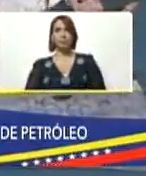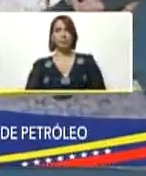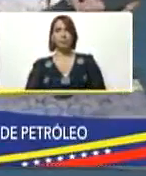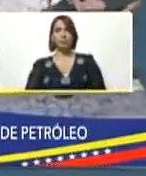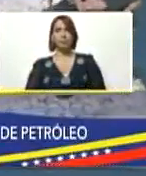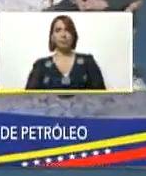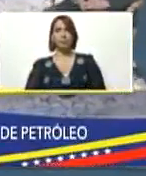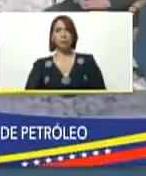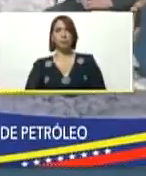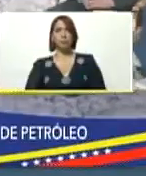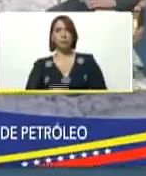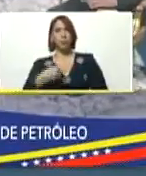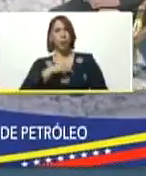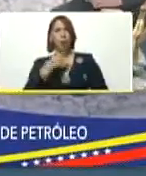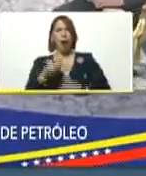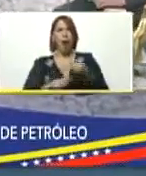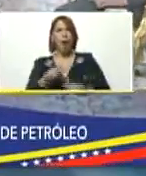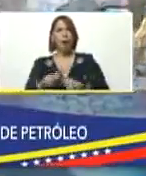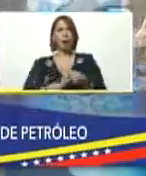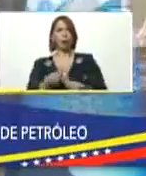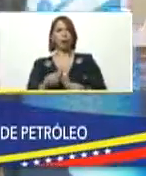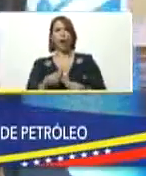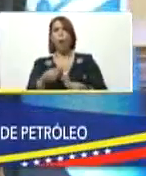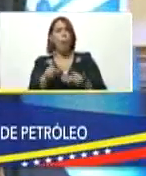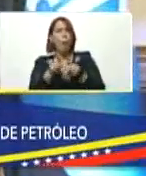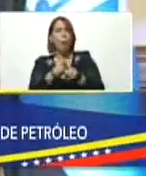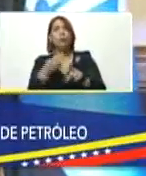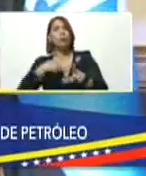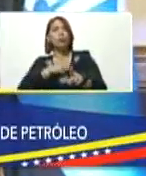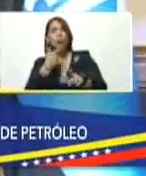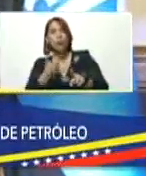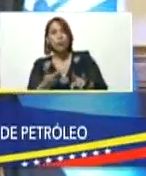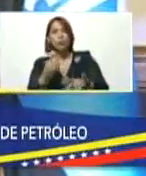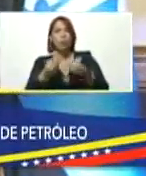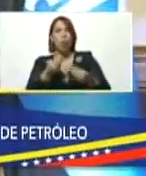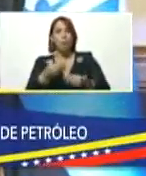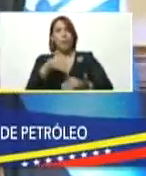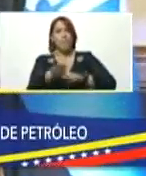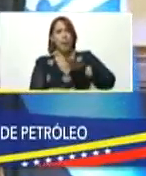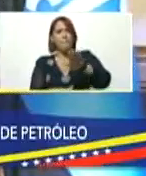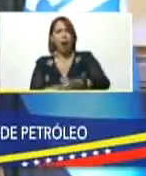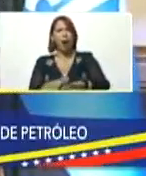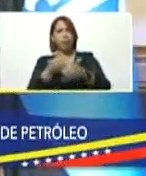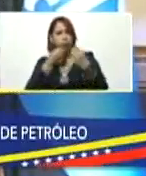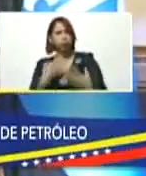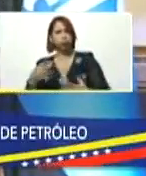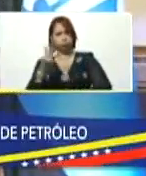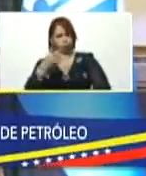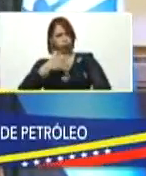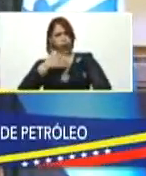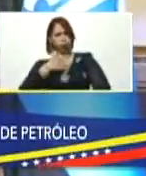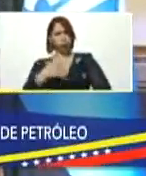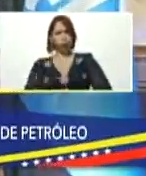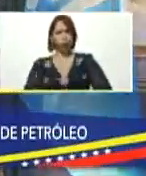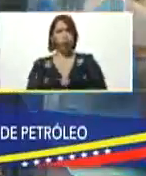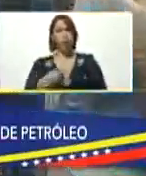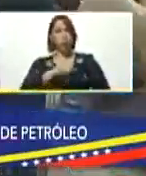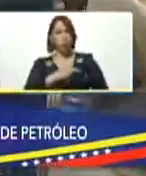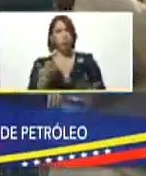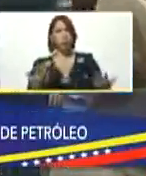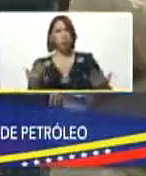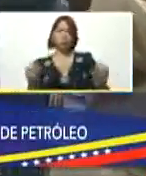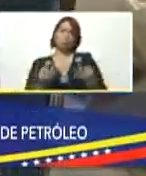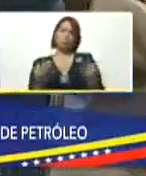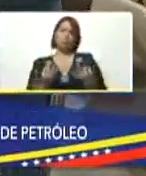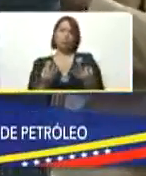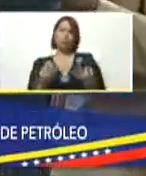lo que hemos echado es pa'lante, como decimos, en buen venezolano. No sé qué traducción tendrá